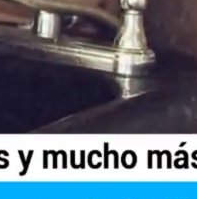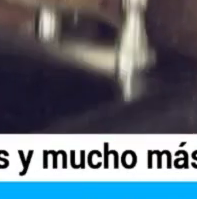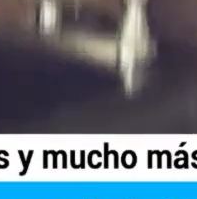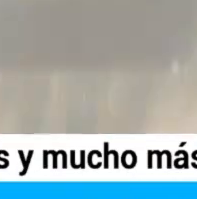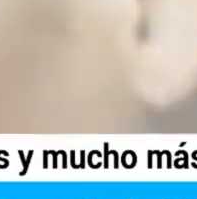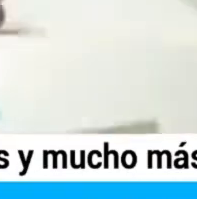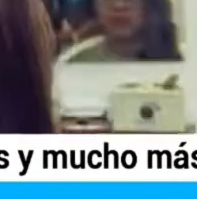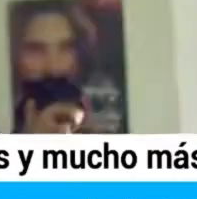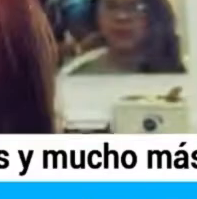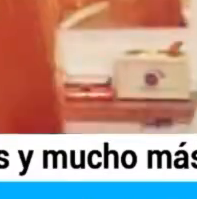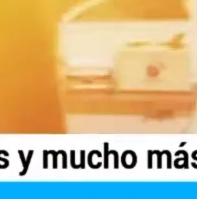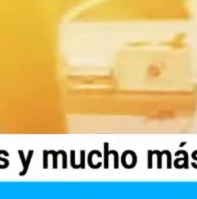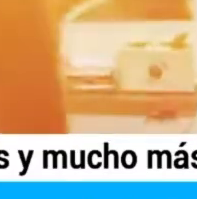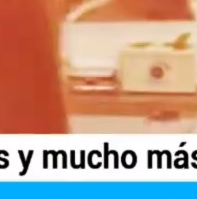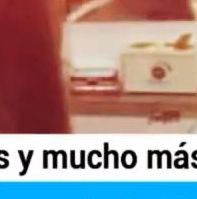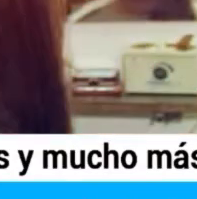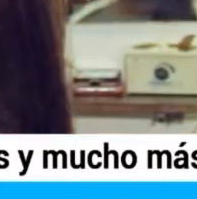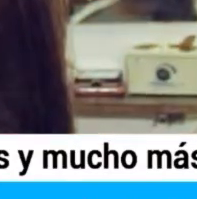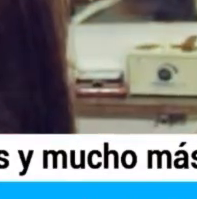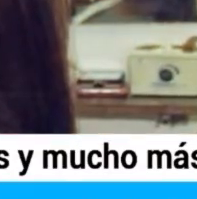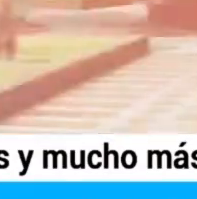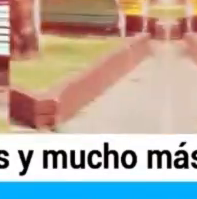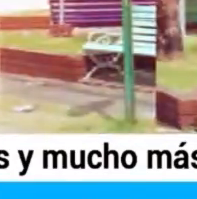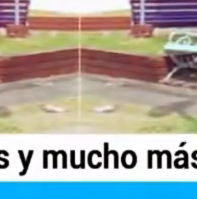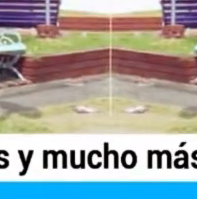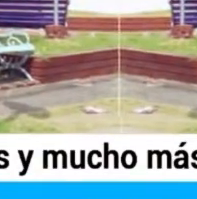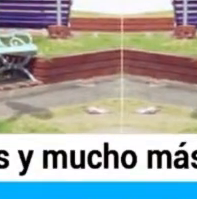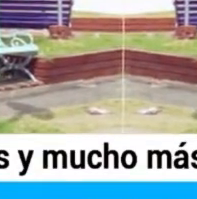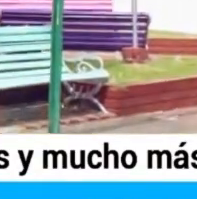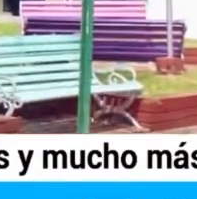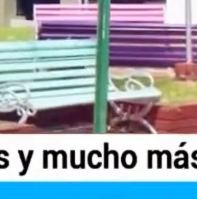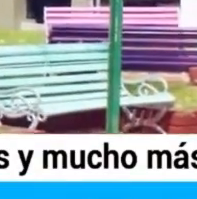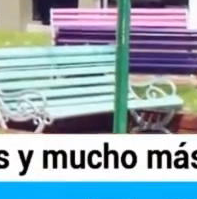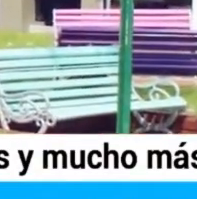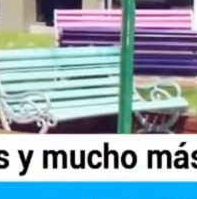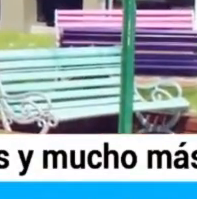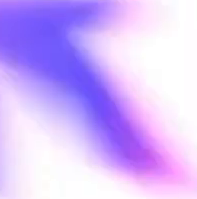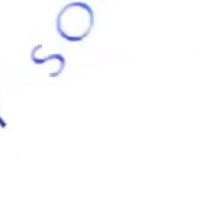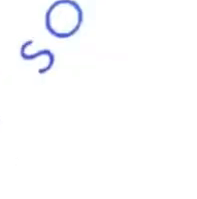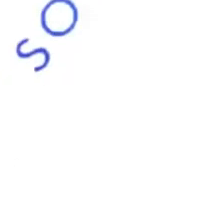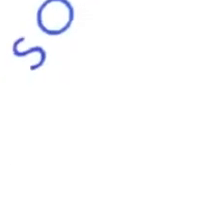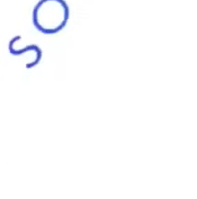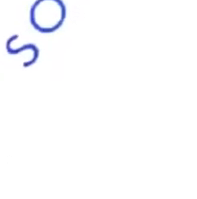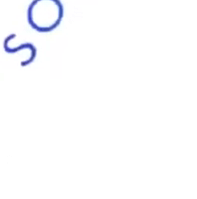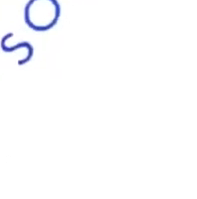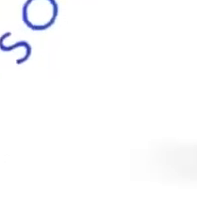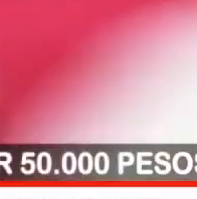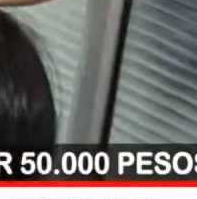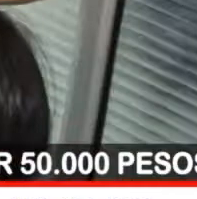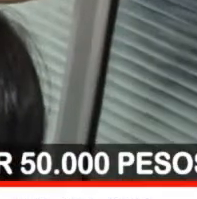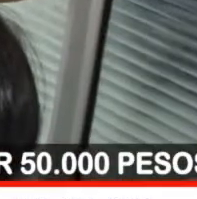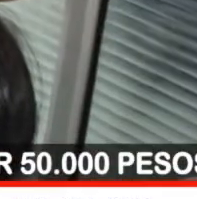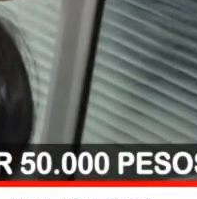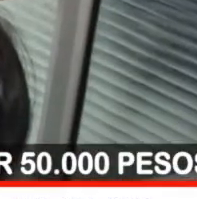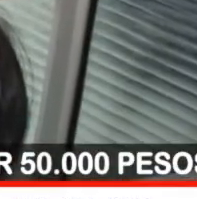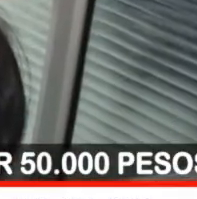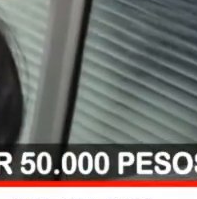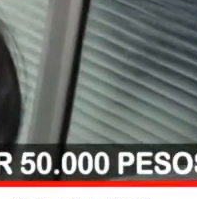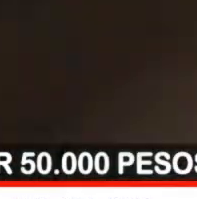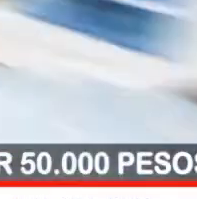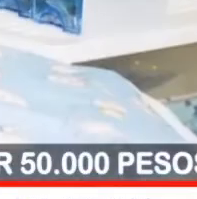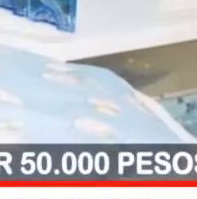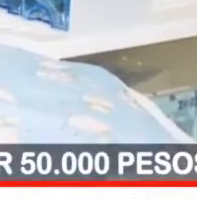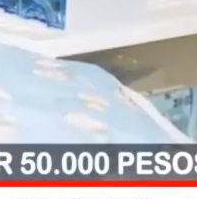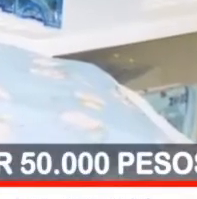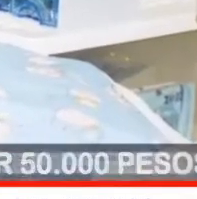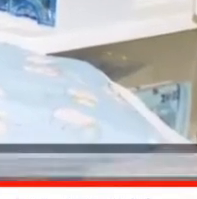mucho más. Estilo Centro de Belleza, en el Parque de la 60. En DentiCenter inicia tu ortodoncia desde